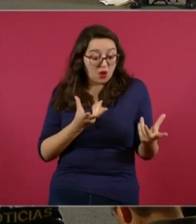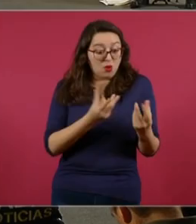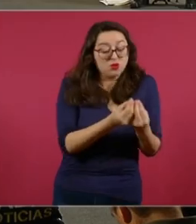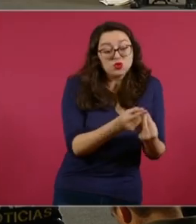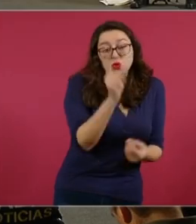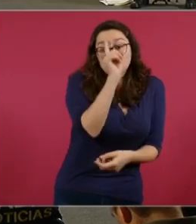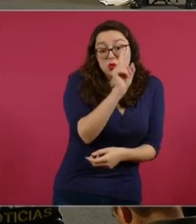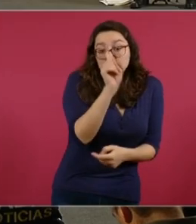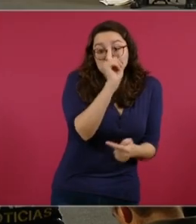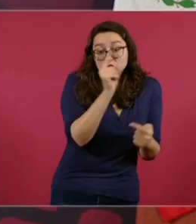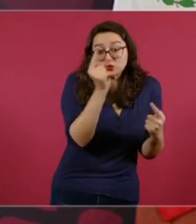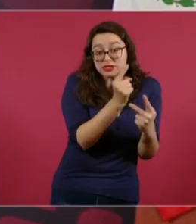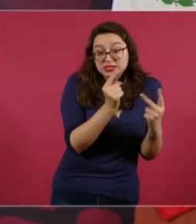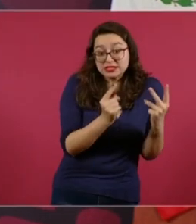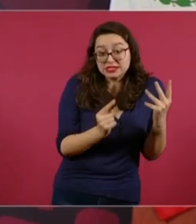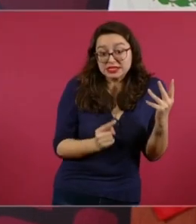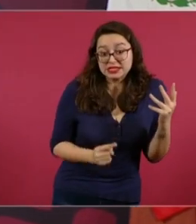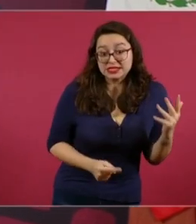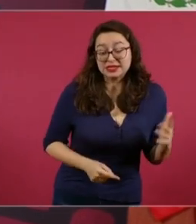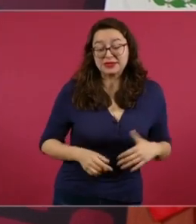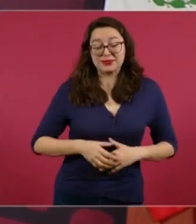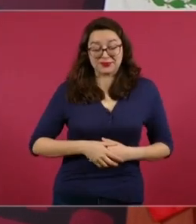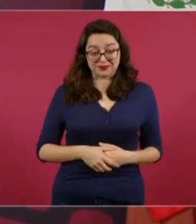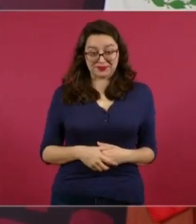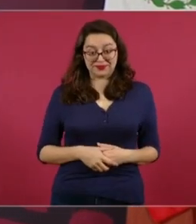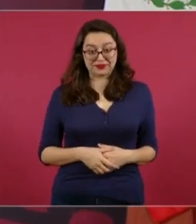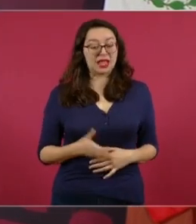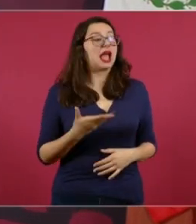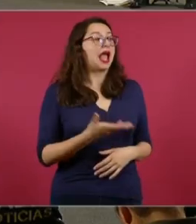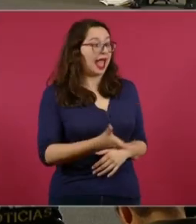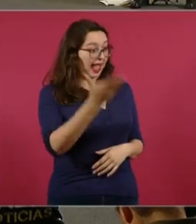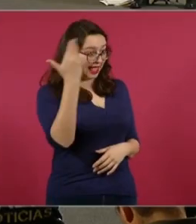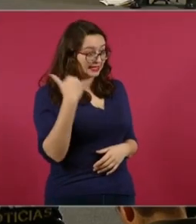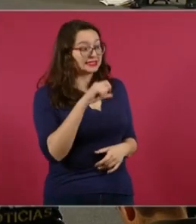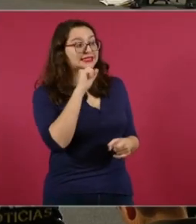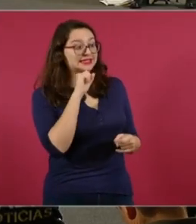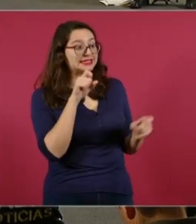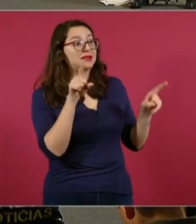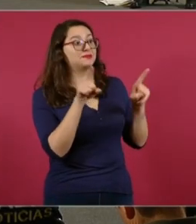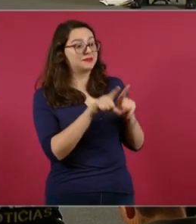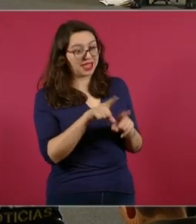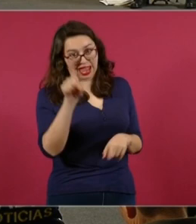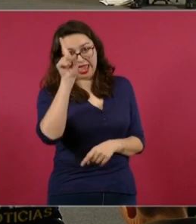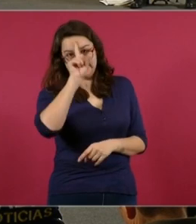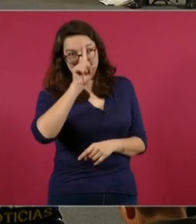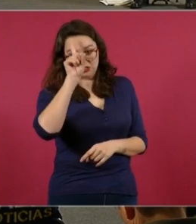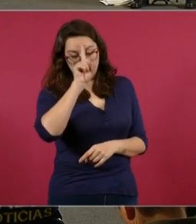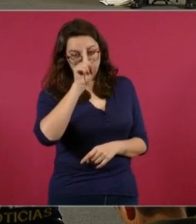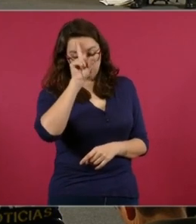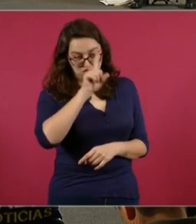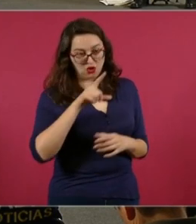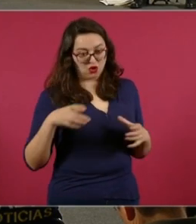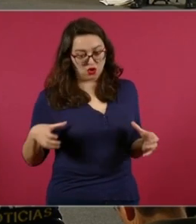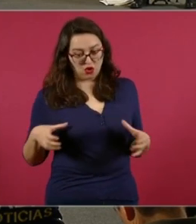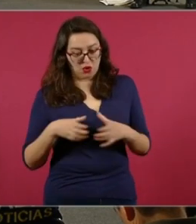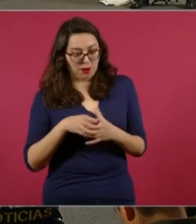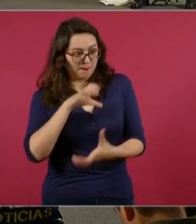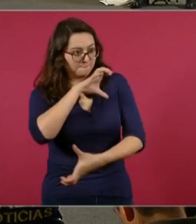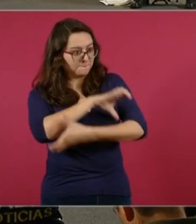Conservador, y no puedo decir. Era asesor del Frente Farabundo Martí. Sí,